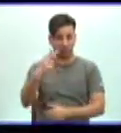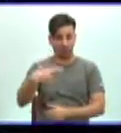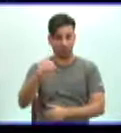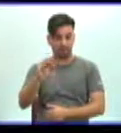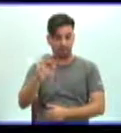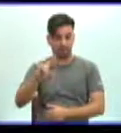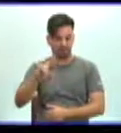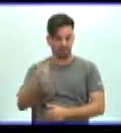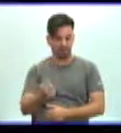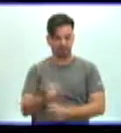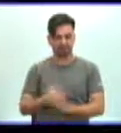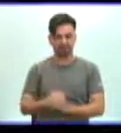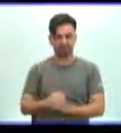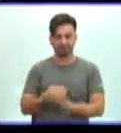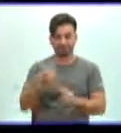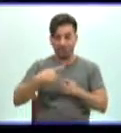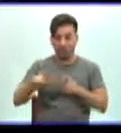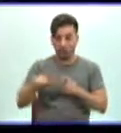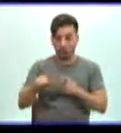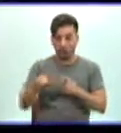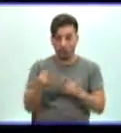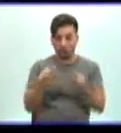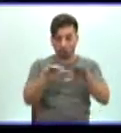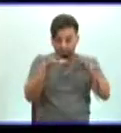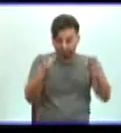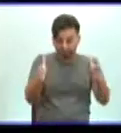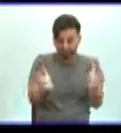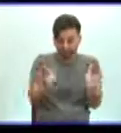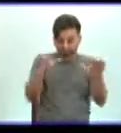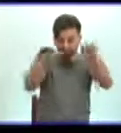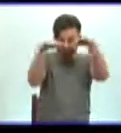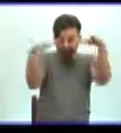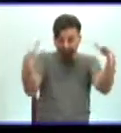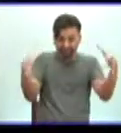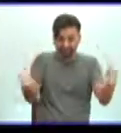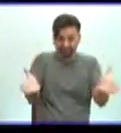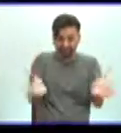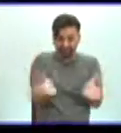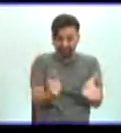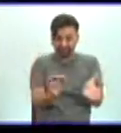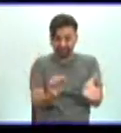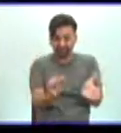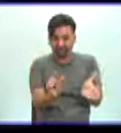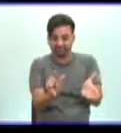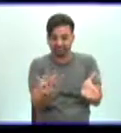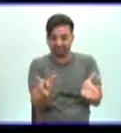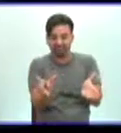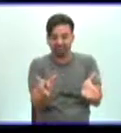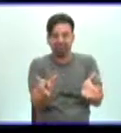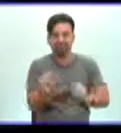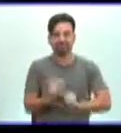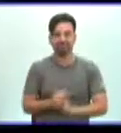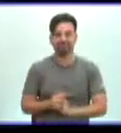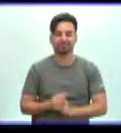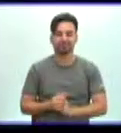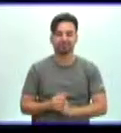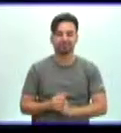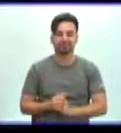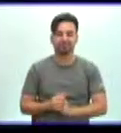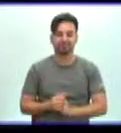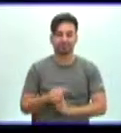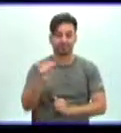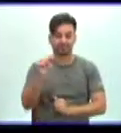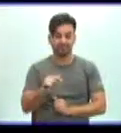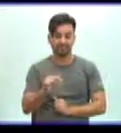La estratosfera se encuentra entre los 10 y los 50 kilómetros de altura sobre la superficie de la Tierra. Dentro de la